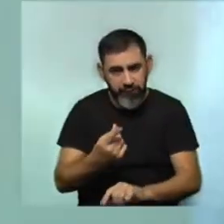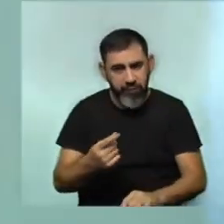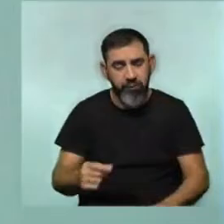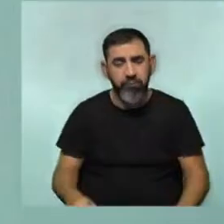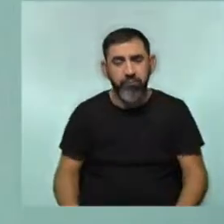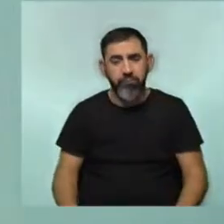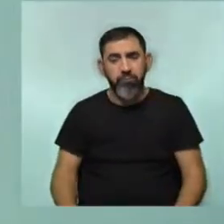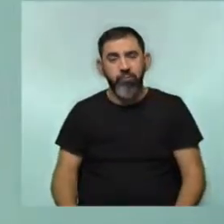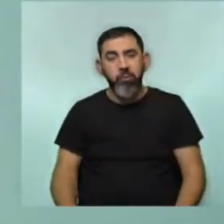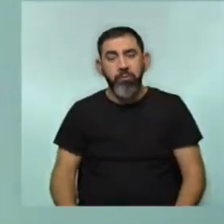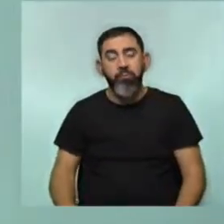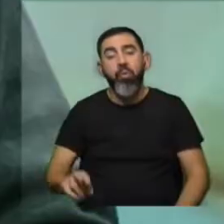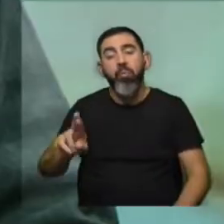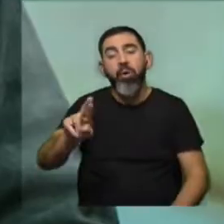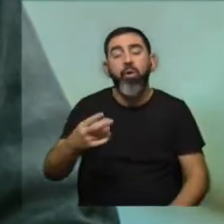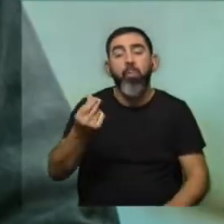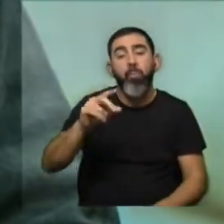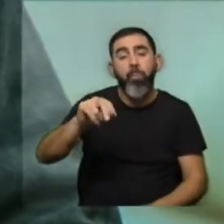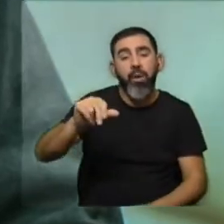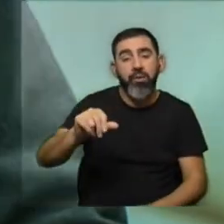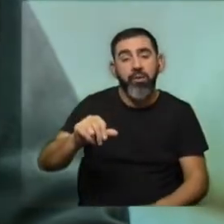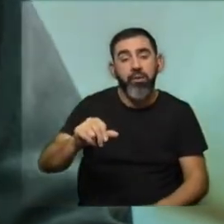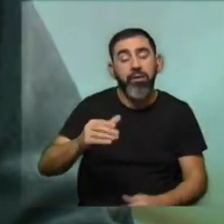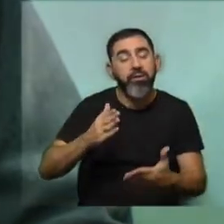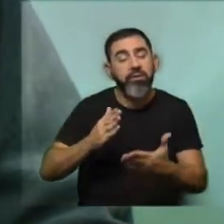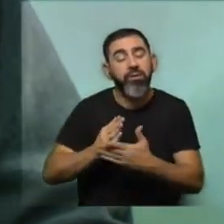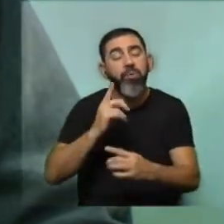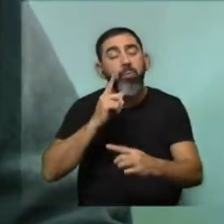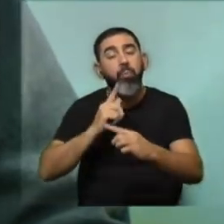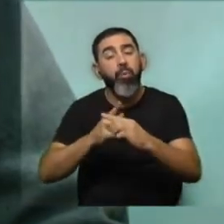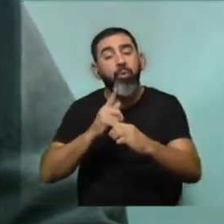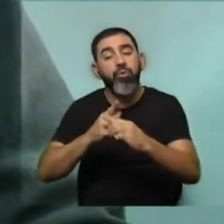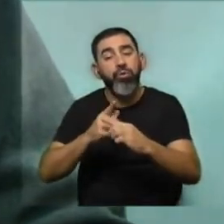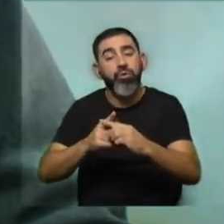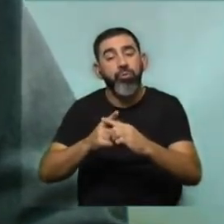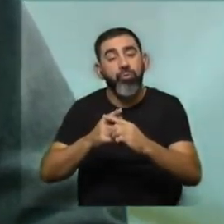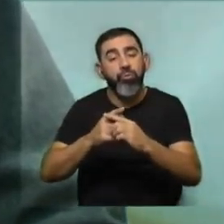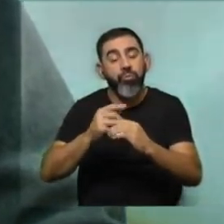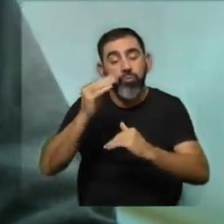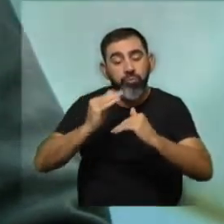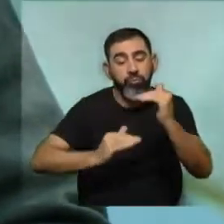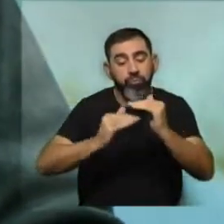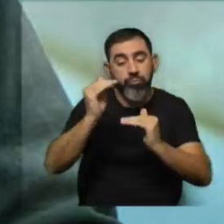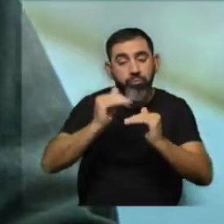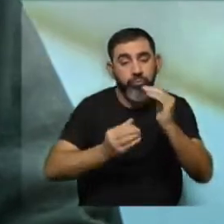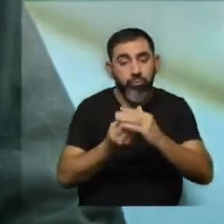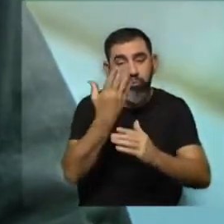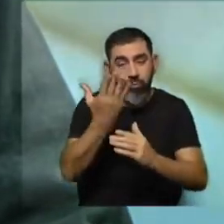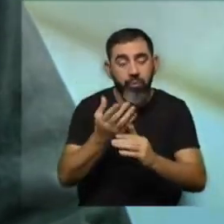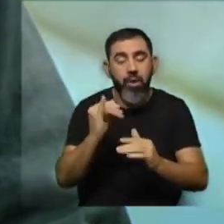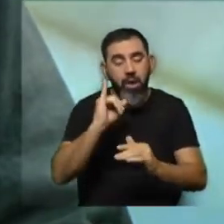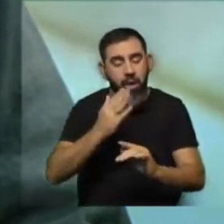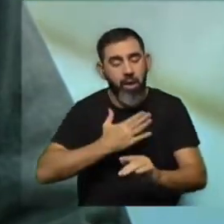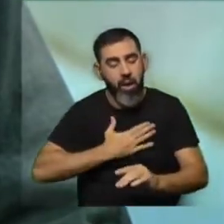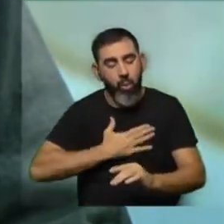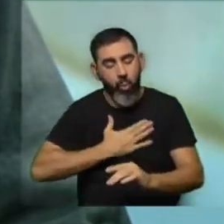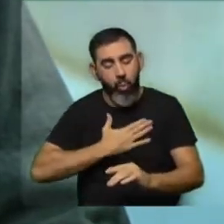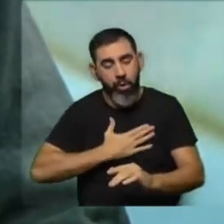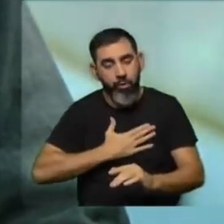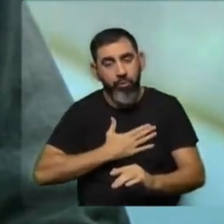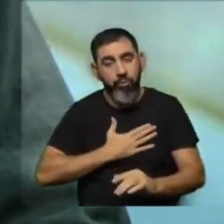el agua salobre del Río de la Plata? Siempre es positivo contar con una instalación adicional. Eso estamos de acuerdo todos, es